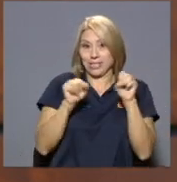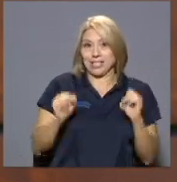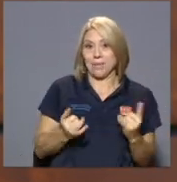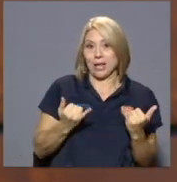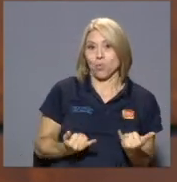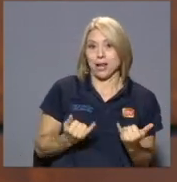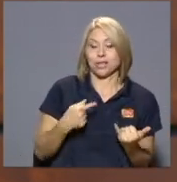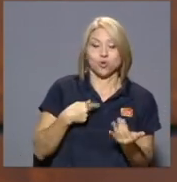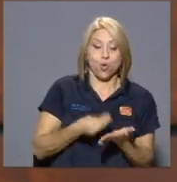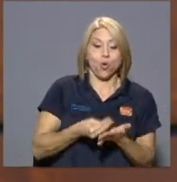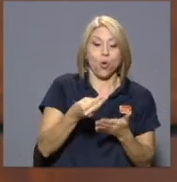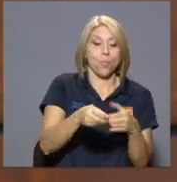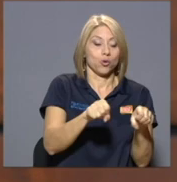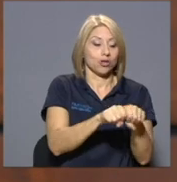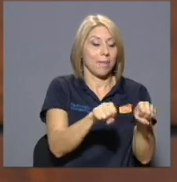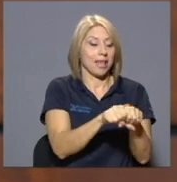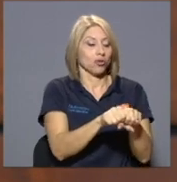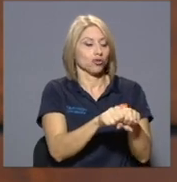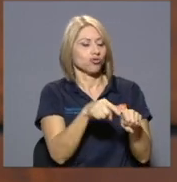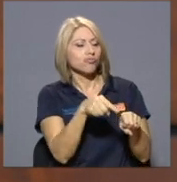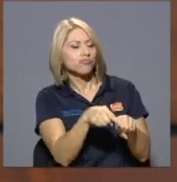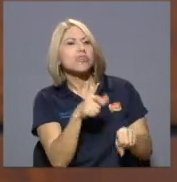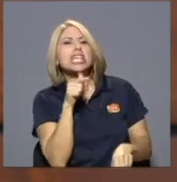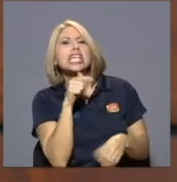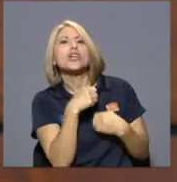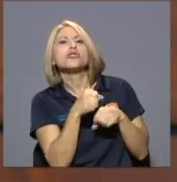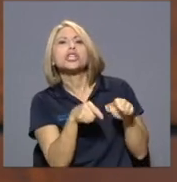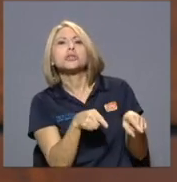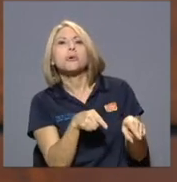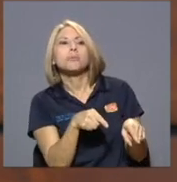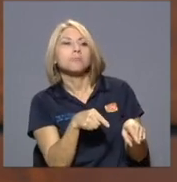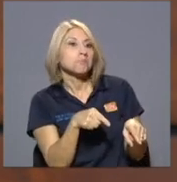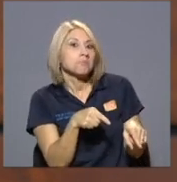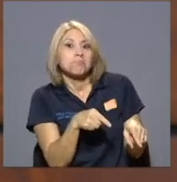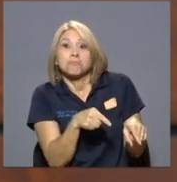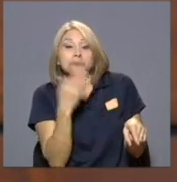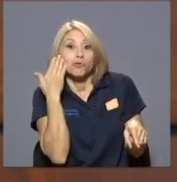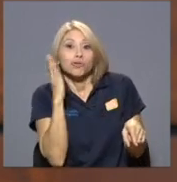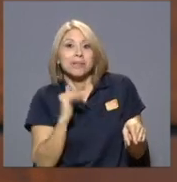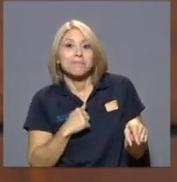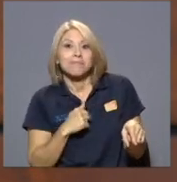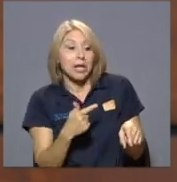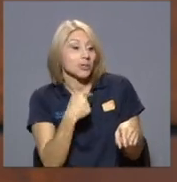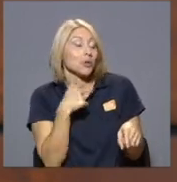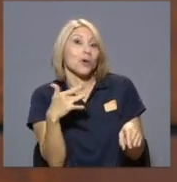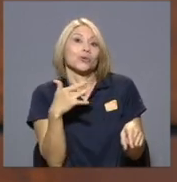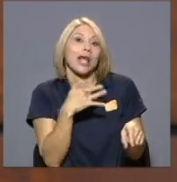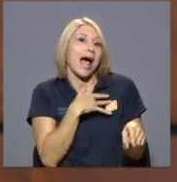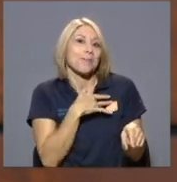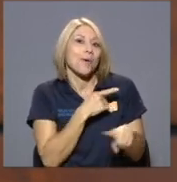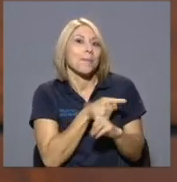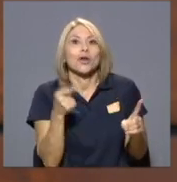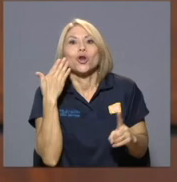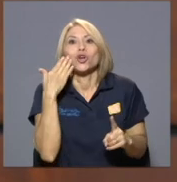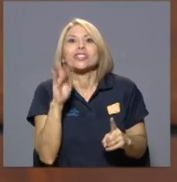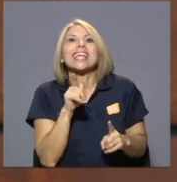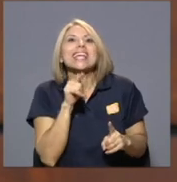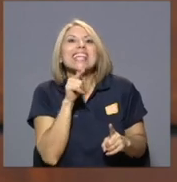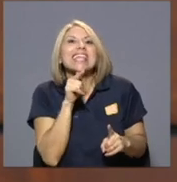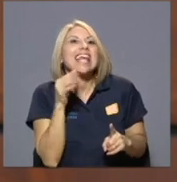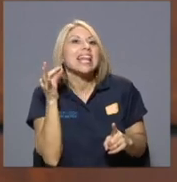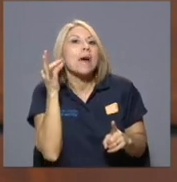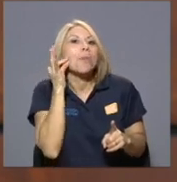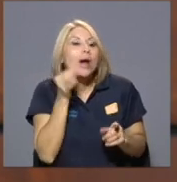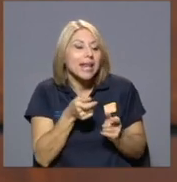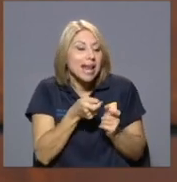compro los zapatos y no sé quién hizo esos zapatos. Amo esos zapatos, pero no sé quién fue la mujer que los cosió, quiénes fueron las personas que cortaron el